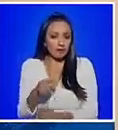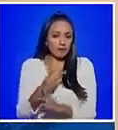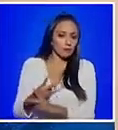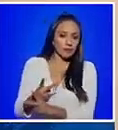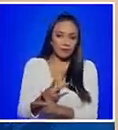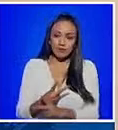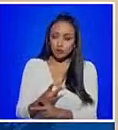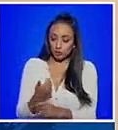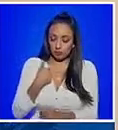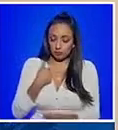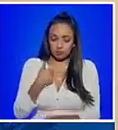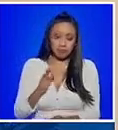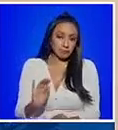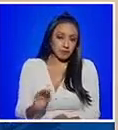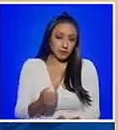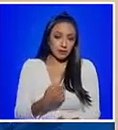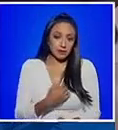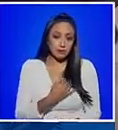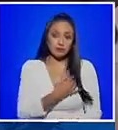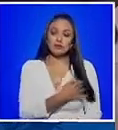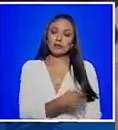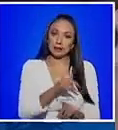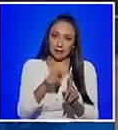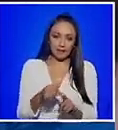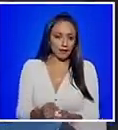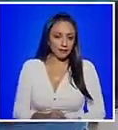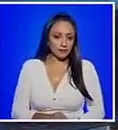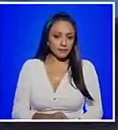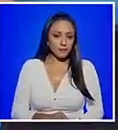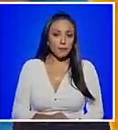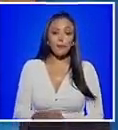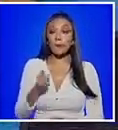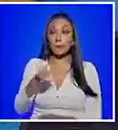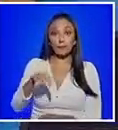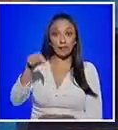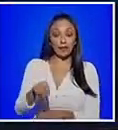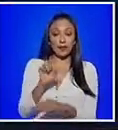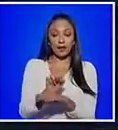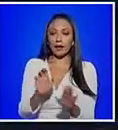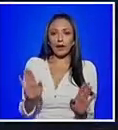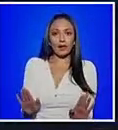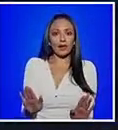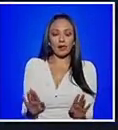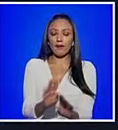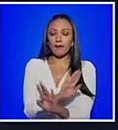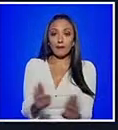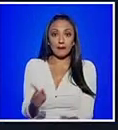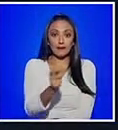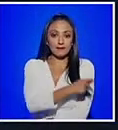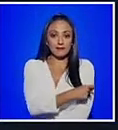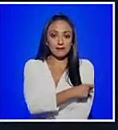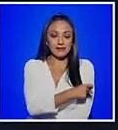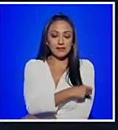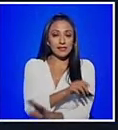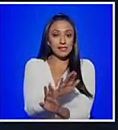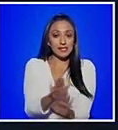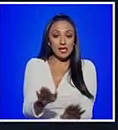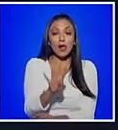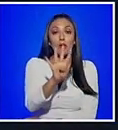prevenir uno mismo, la salud propia de uno mismo. En el país, el ritmo de vacunación se detuvo drásticamente. Apenas